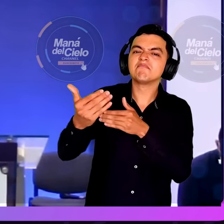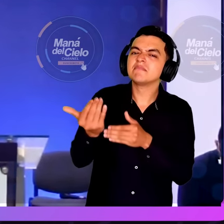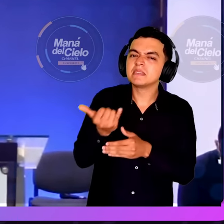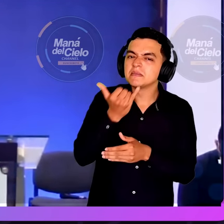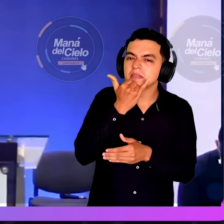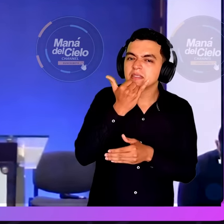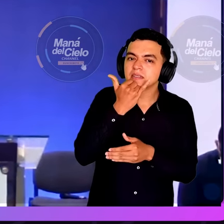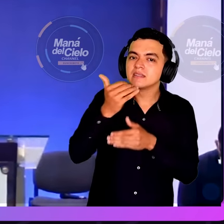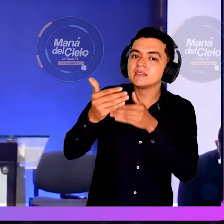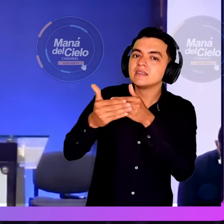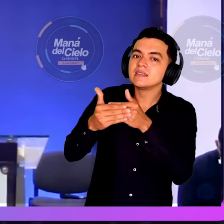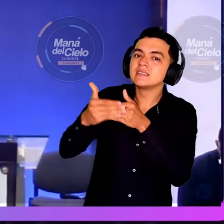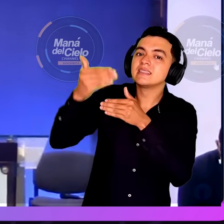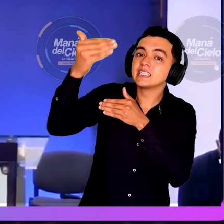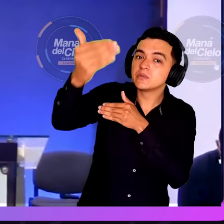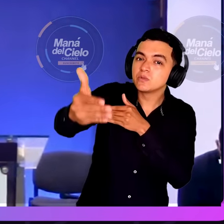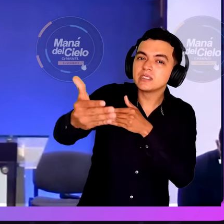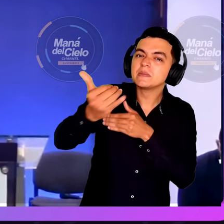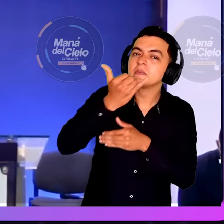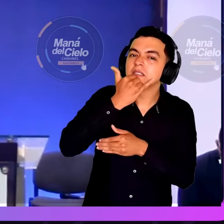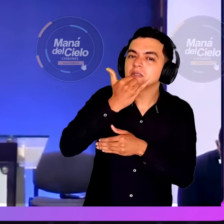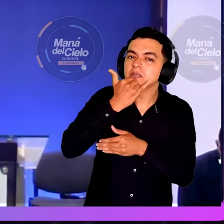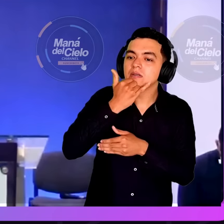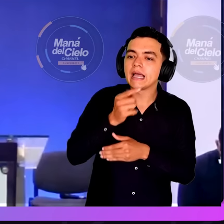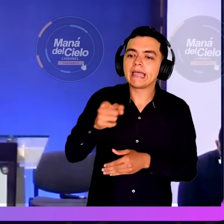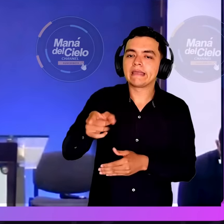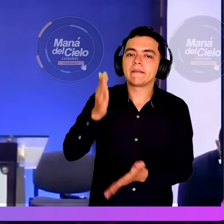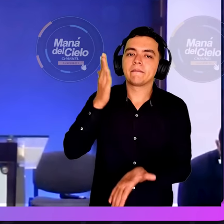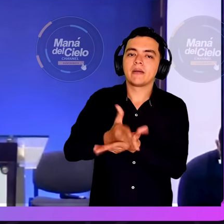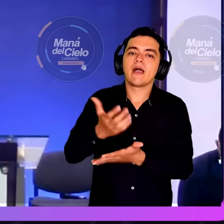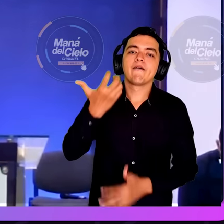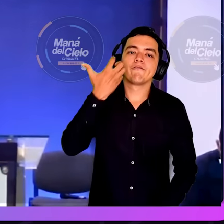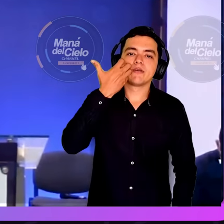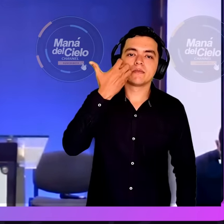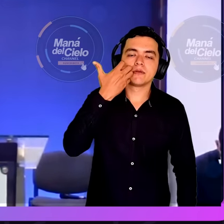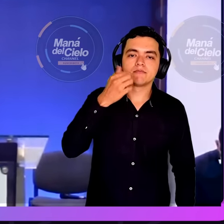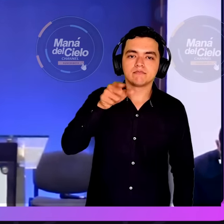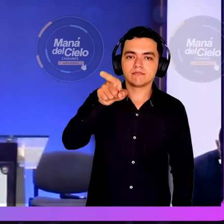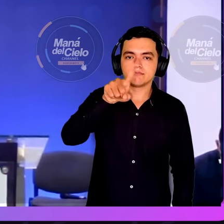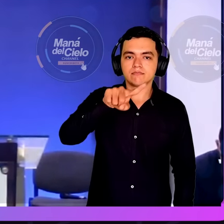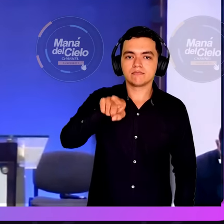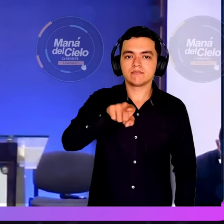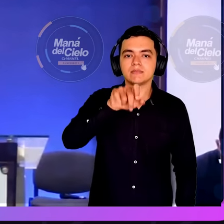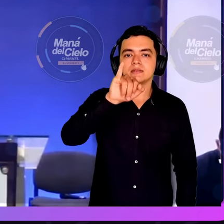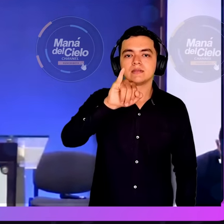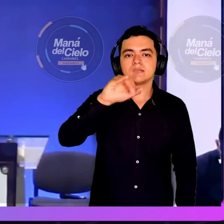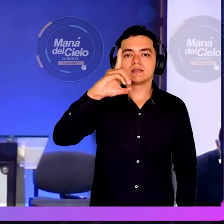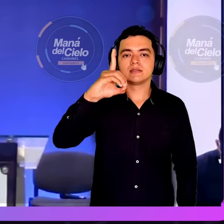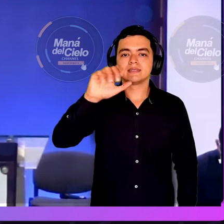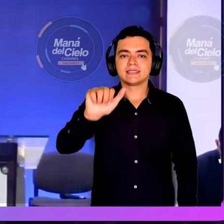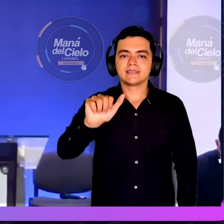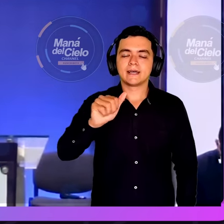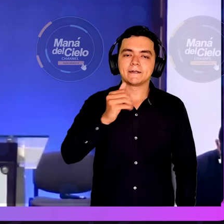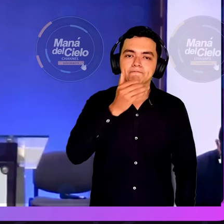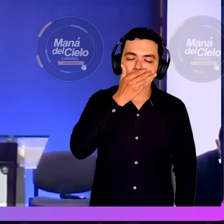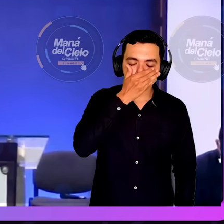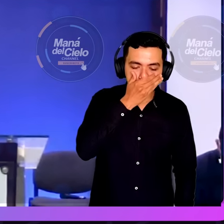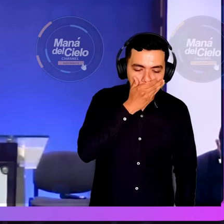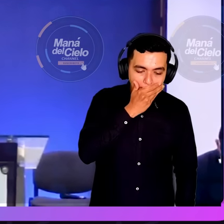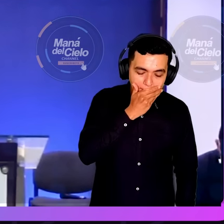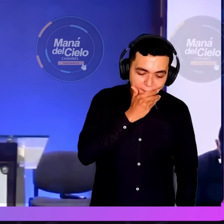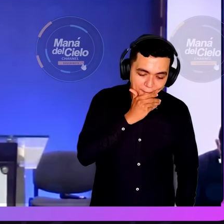Ella misma dice que ella no quiere vivir así. Escúchale lo que ella está diciendo.